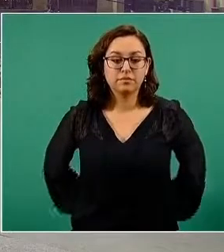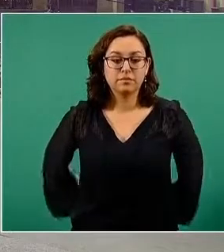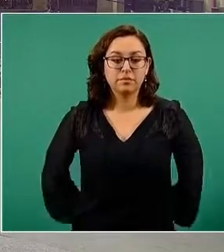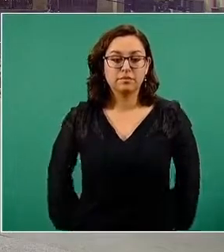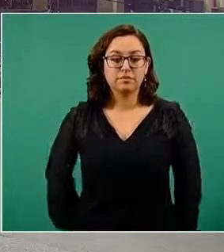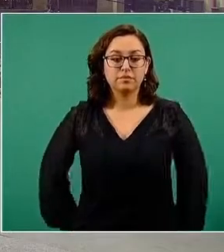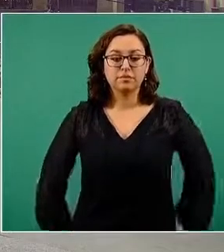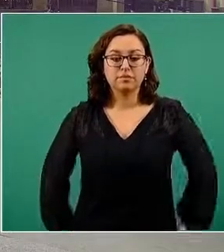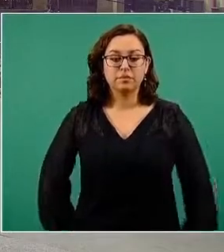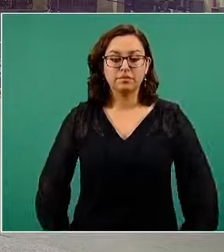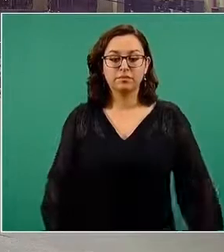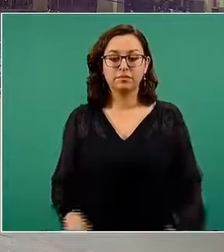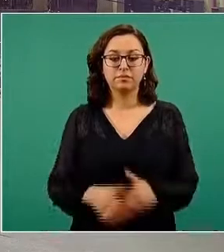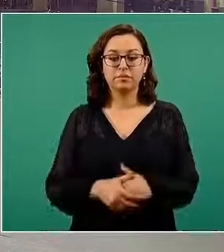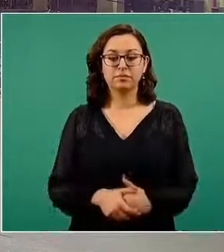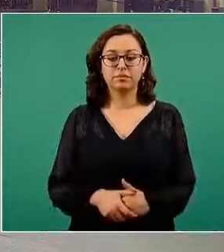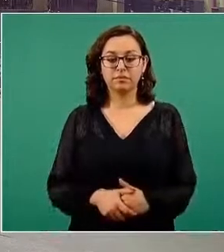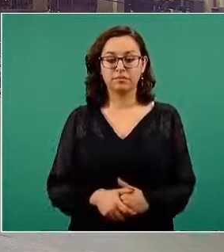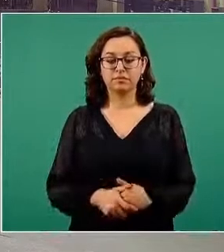Tienen un porcentaje